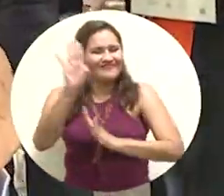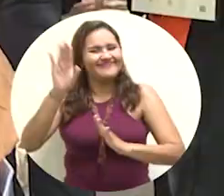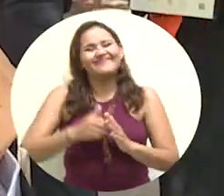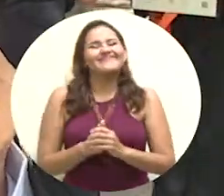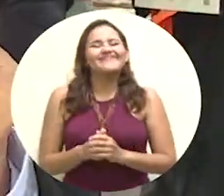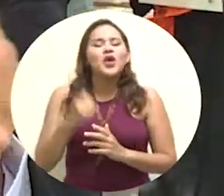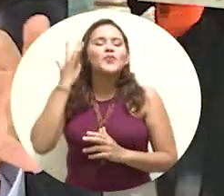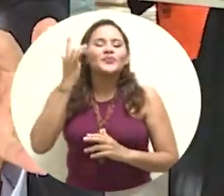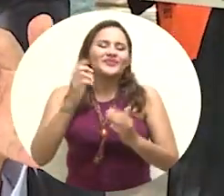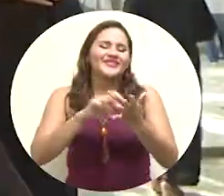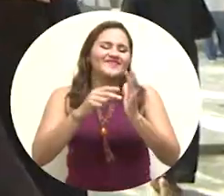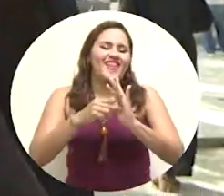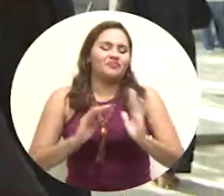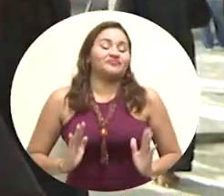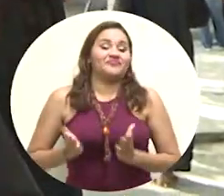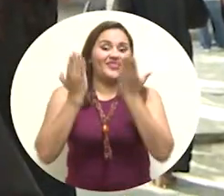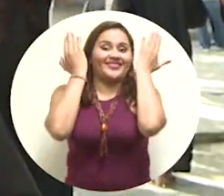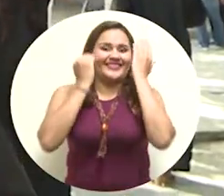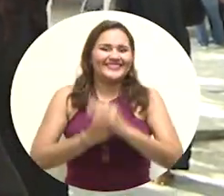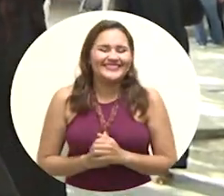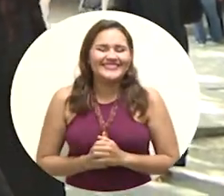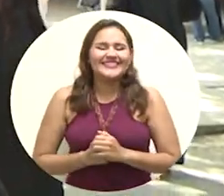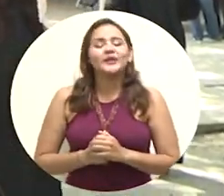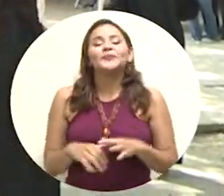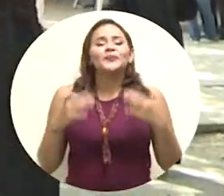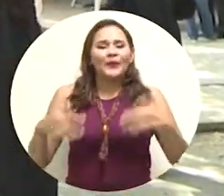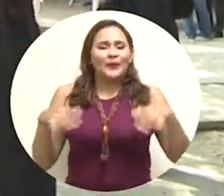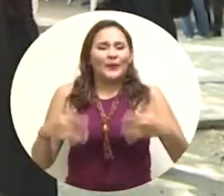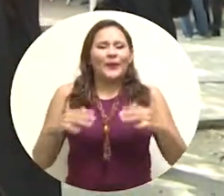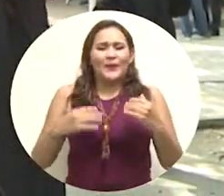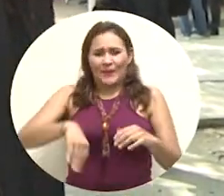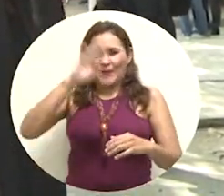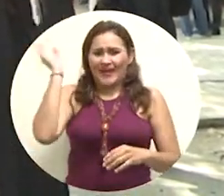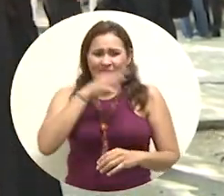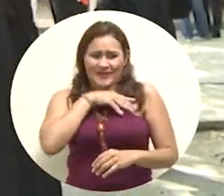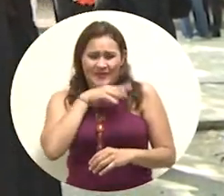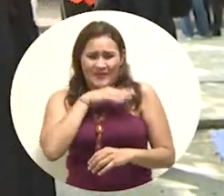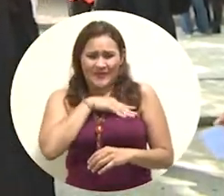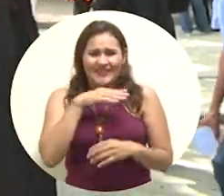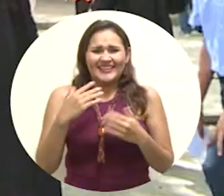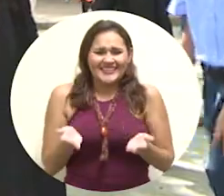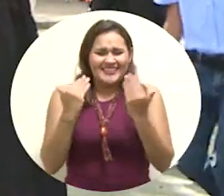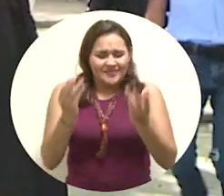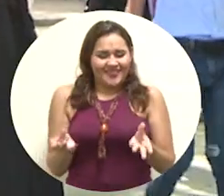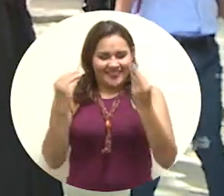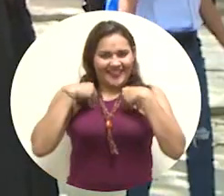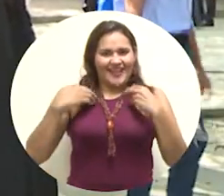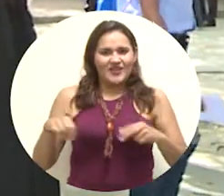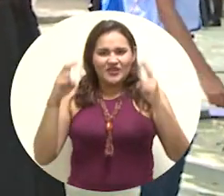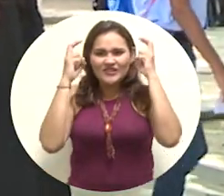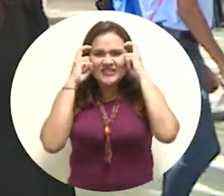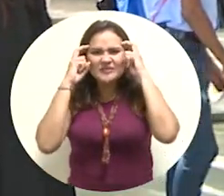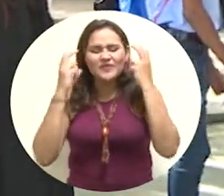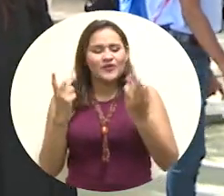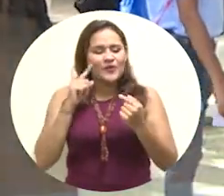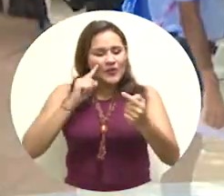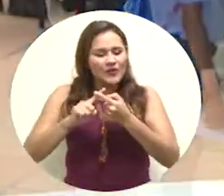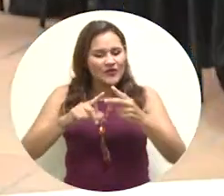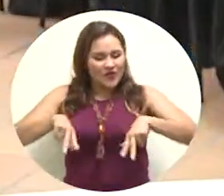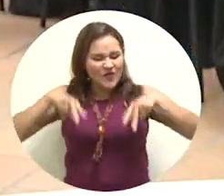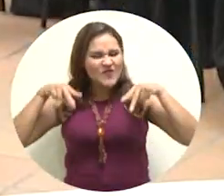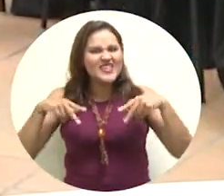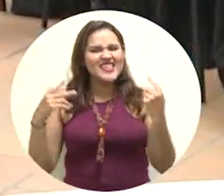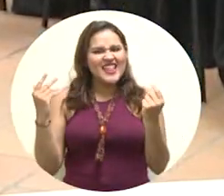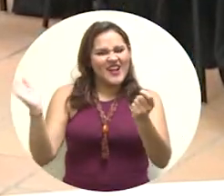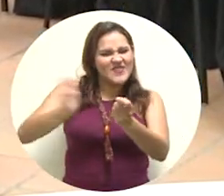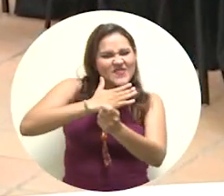ayuda a crecer. Tiene un significado muy grande, ya que me dio un conocimiento muy amplio acerca de lo que quiero para mi vida, ser un gran músico.